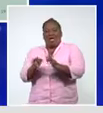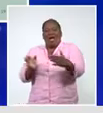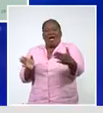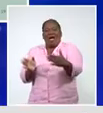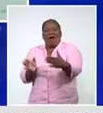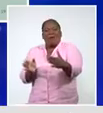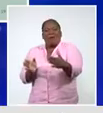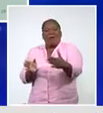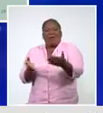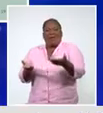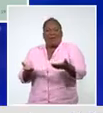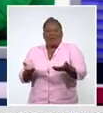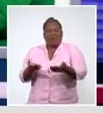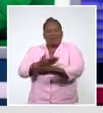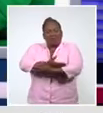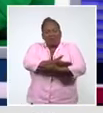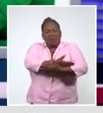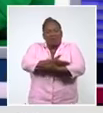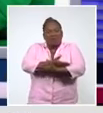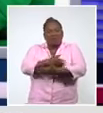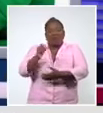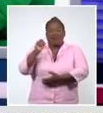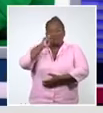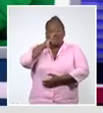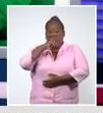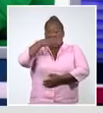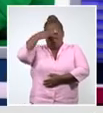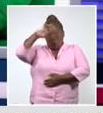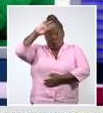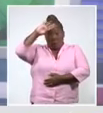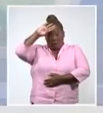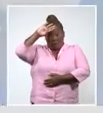incrementando. Finalmente, Cuba, con